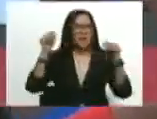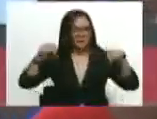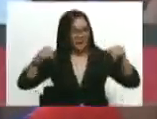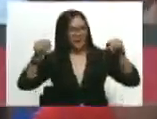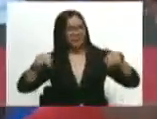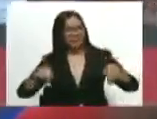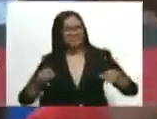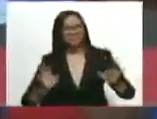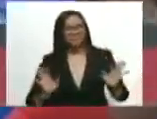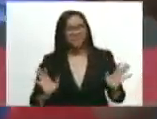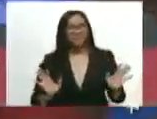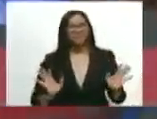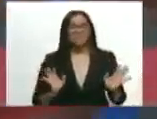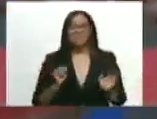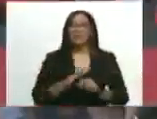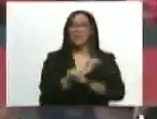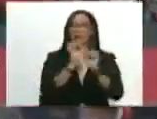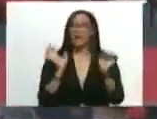claro